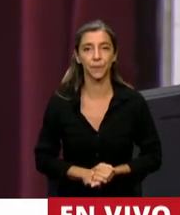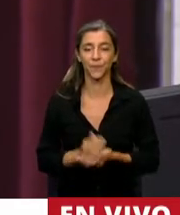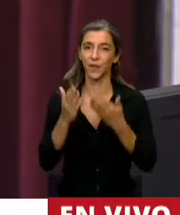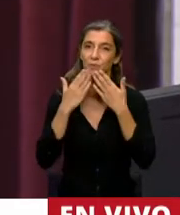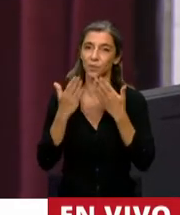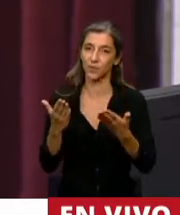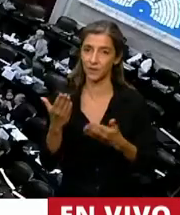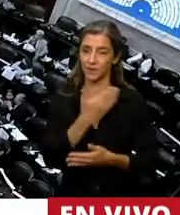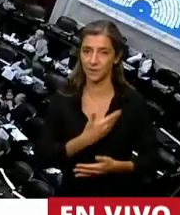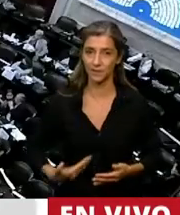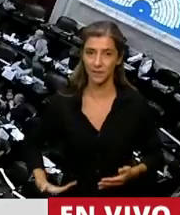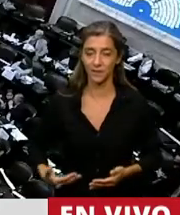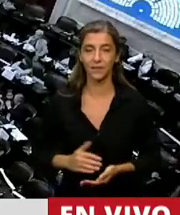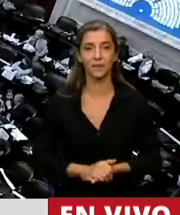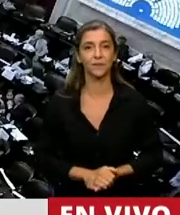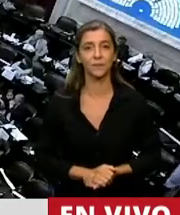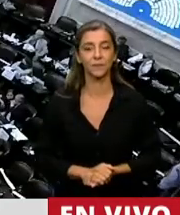Muchas gracias, presidente.